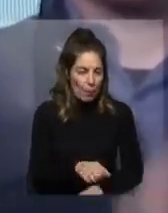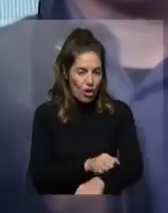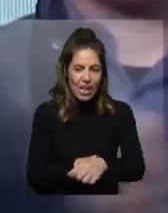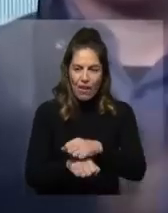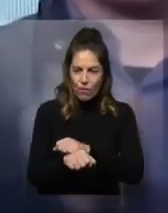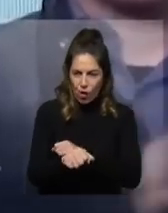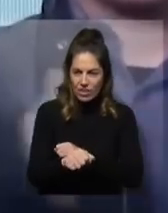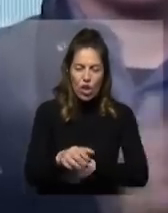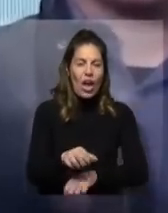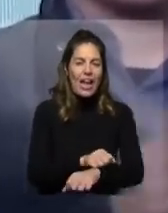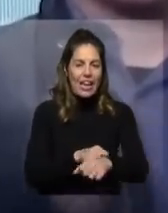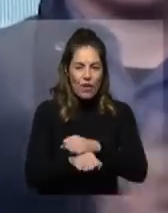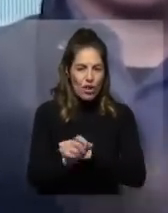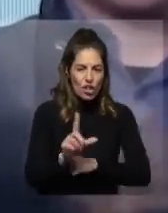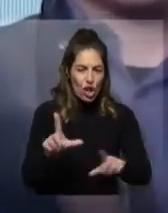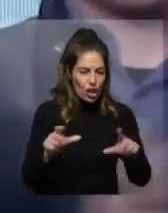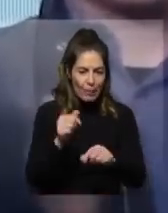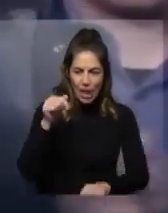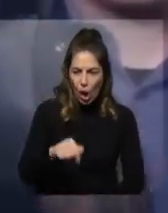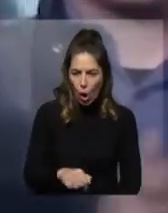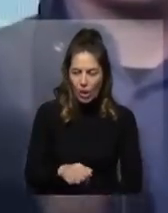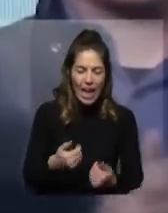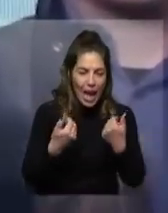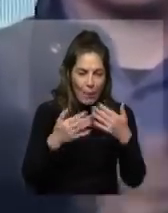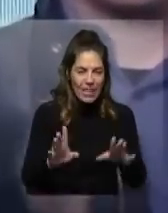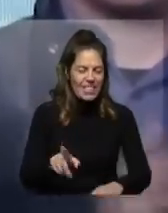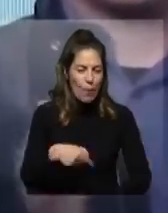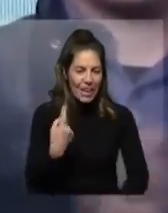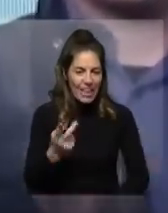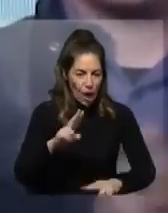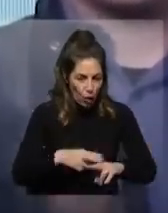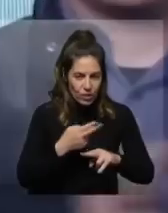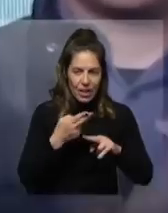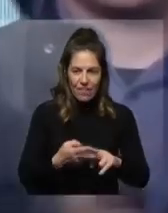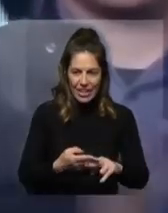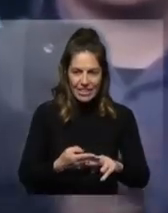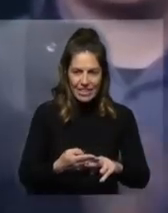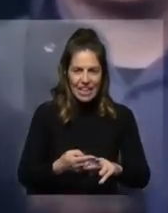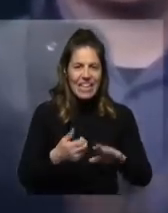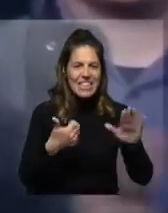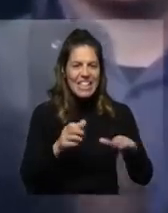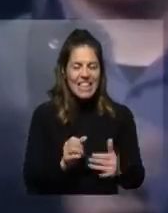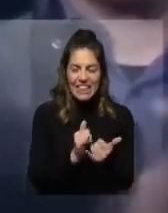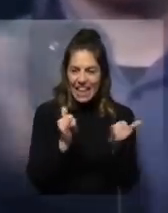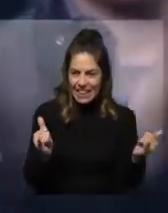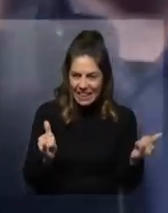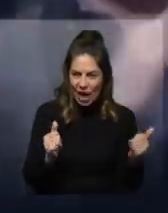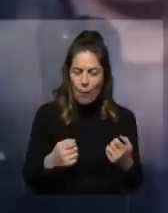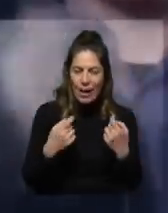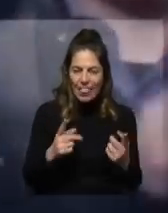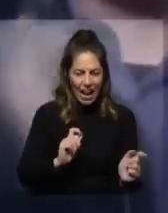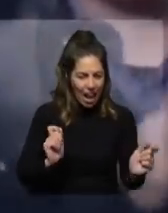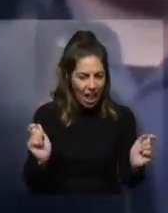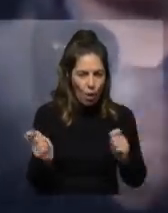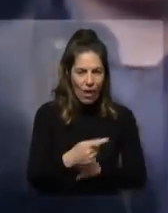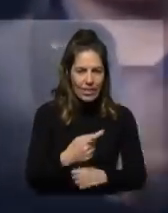que el esfuerzo no termine hoy empieza mañana de vuelta sesenta días para dar la